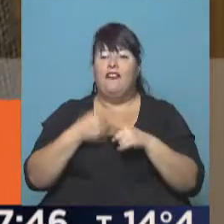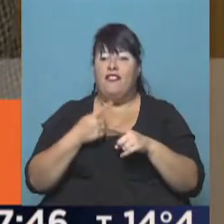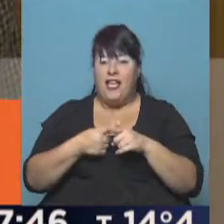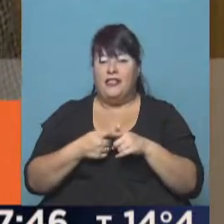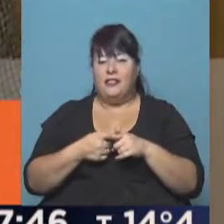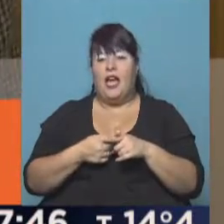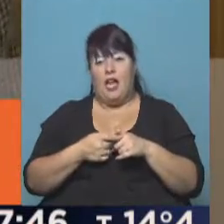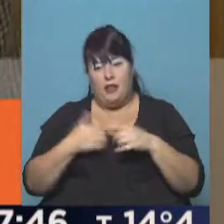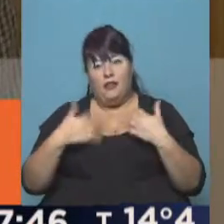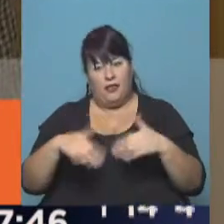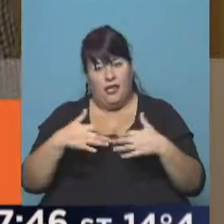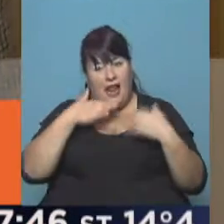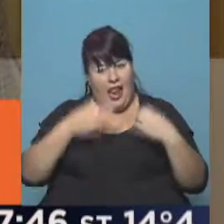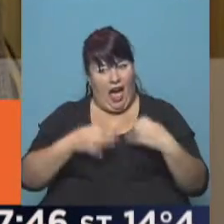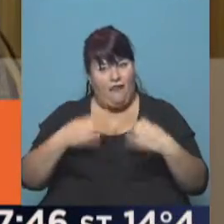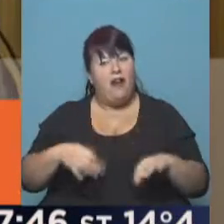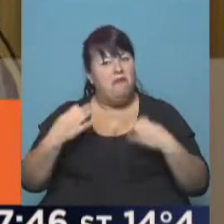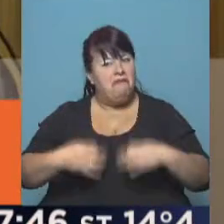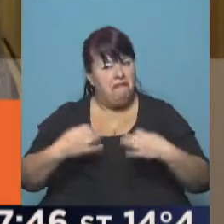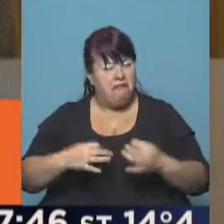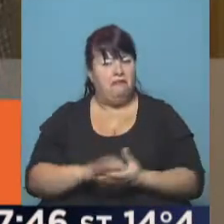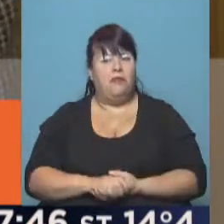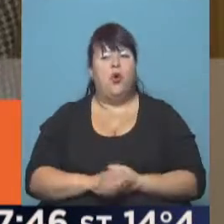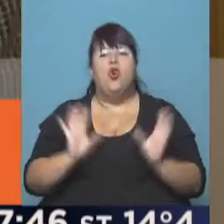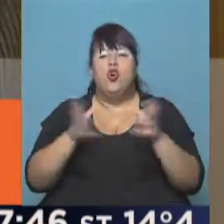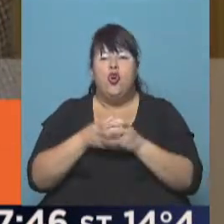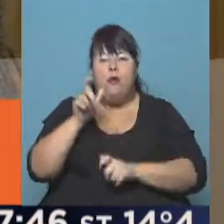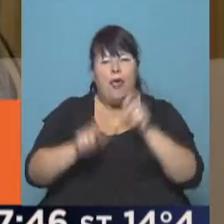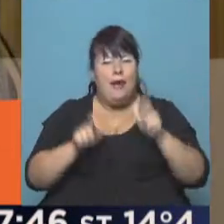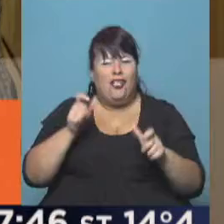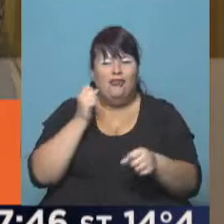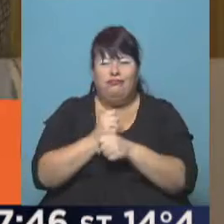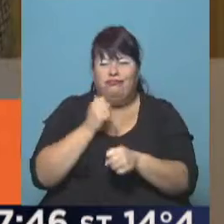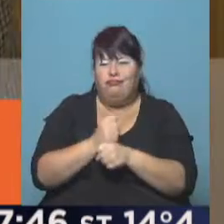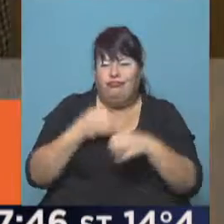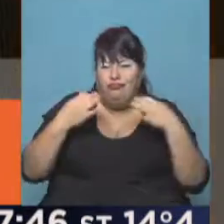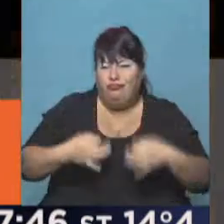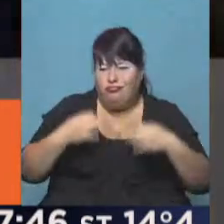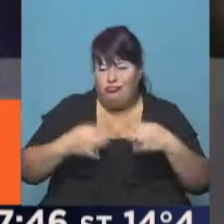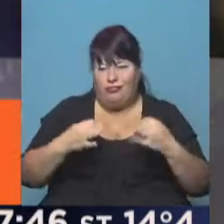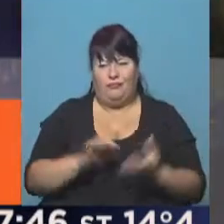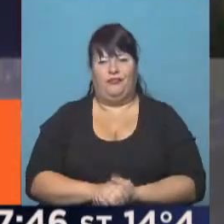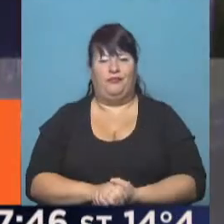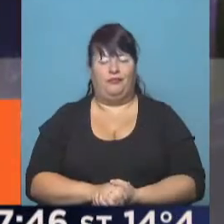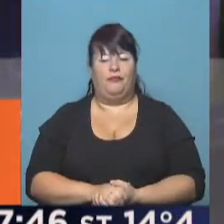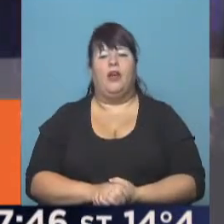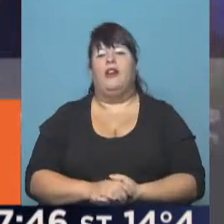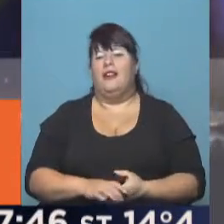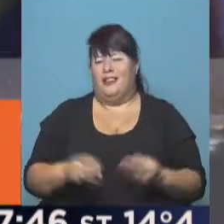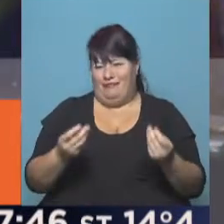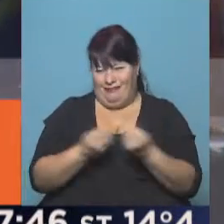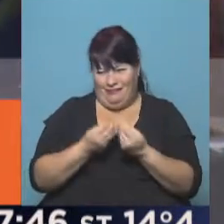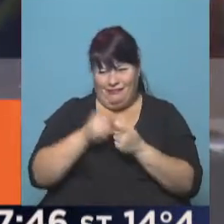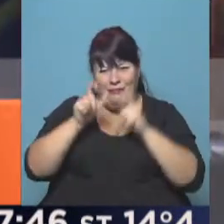hace realmente muy bien, con un grupo de gente que trabaja maravillosamente. Hay